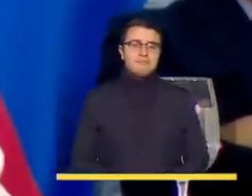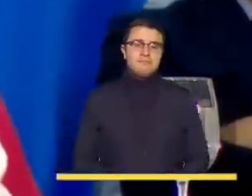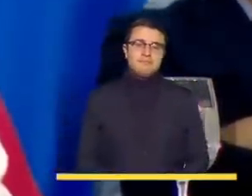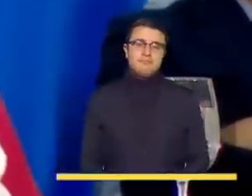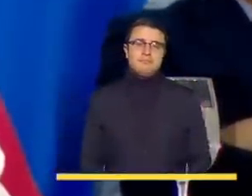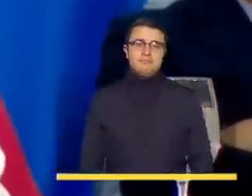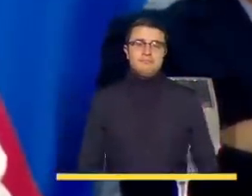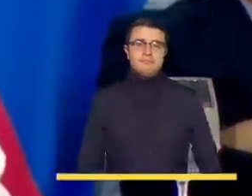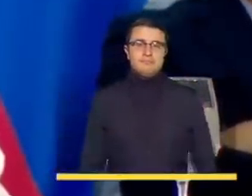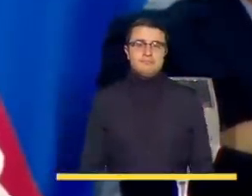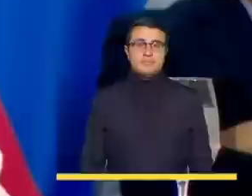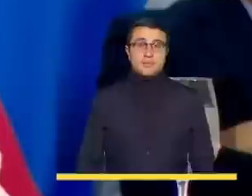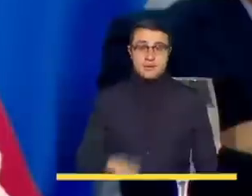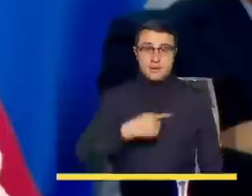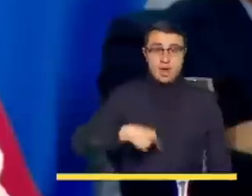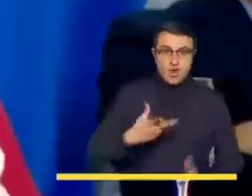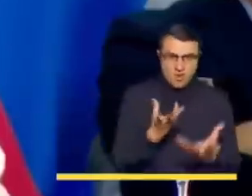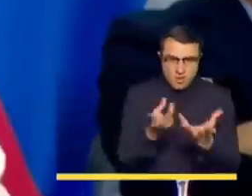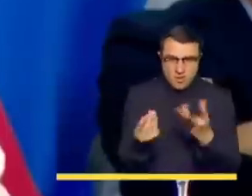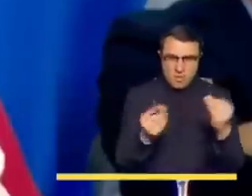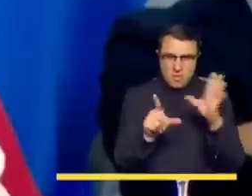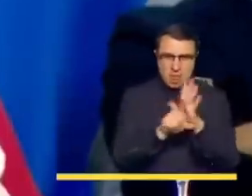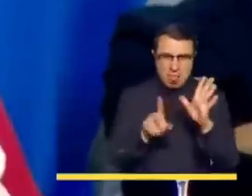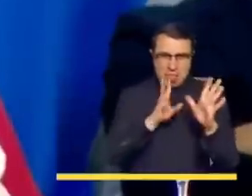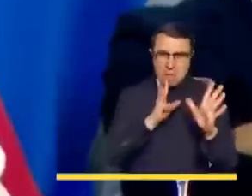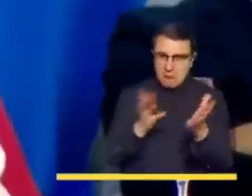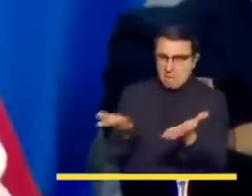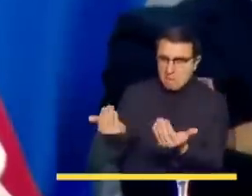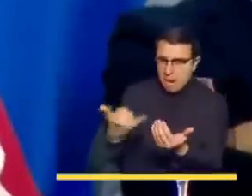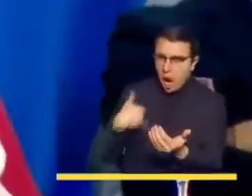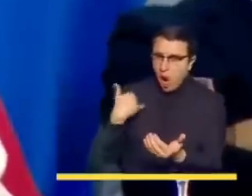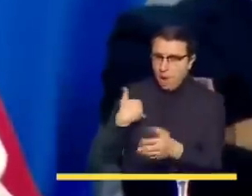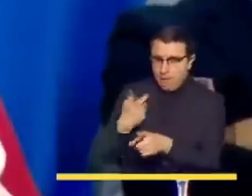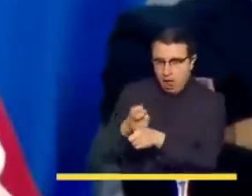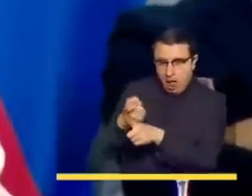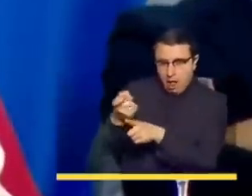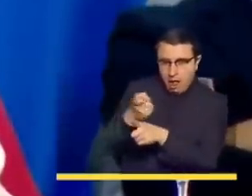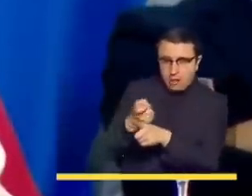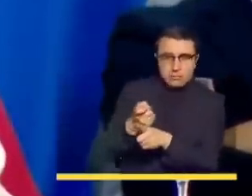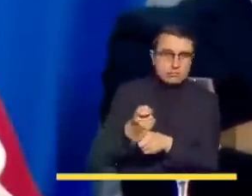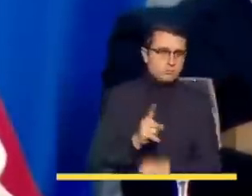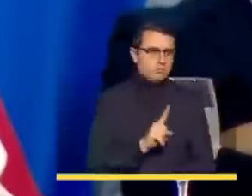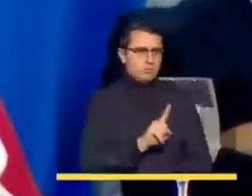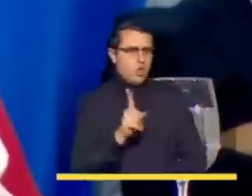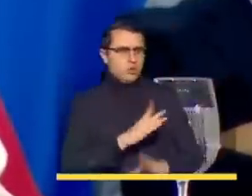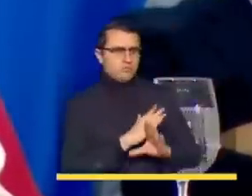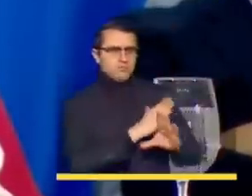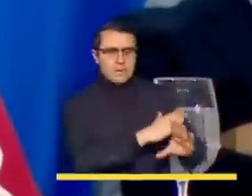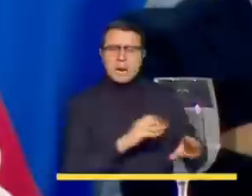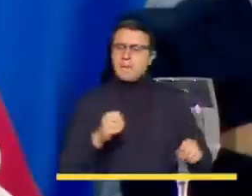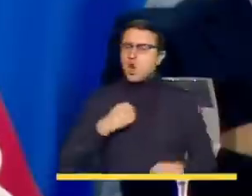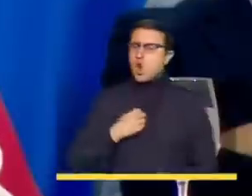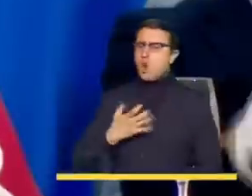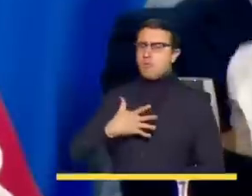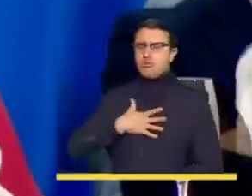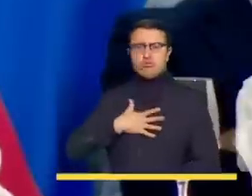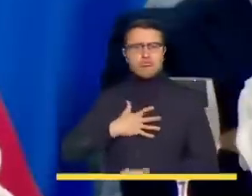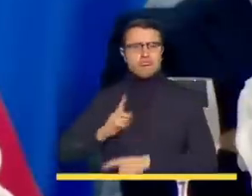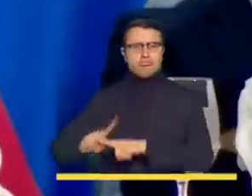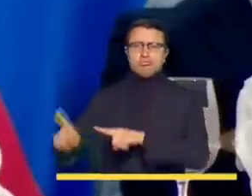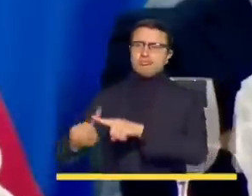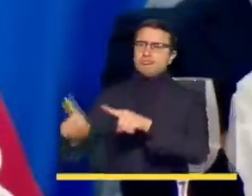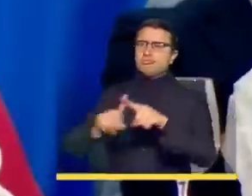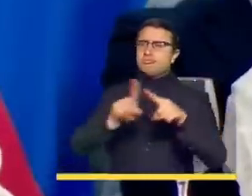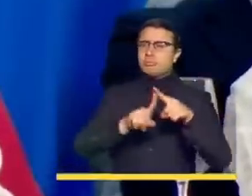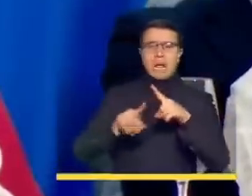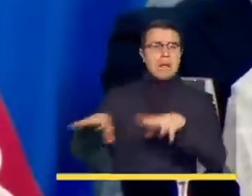que no enganchen a los jóvenes, que los jóvenes tengan opciones, tengan alternativas,